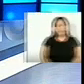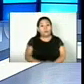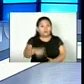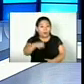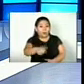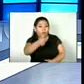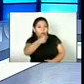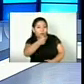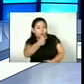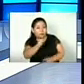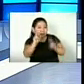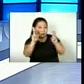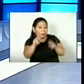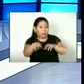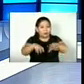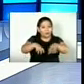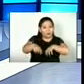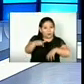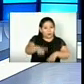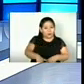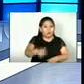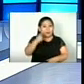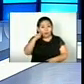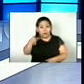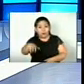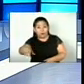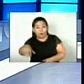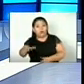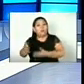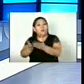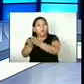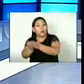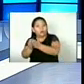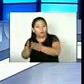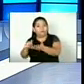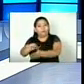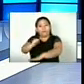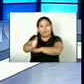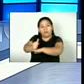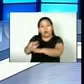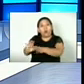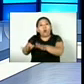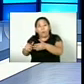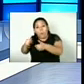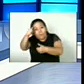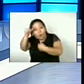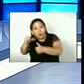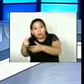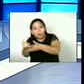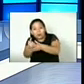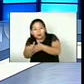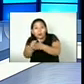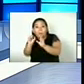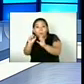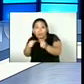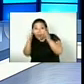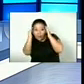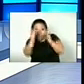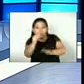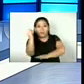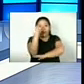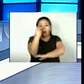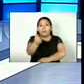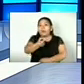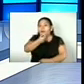revisemos algunas notas departamentales en la zona de la unión se va a crear una comisión comunal para atender incendios y otro tipo de eventualidades nuestra